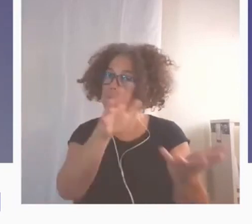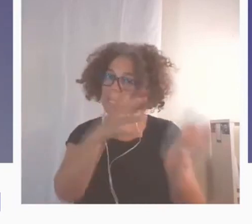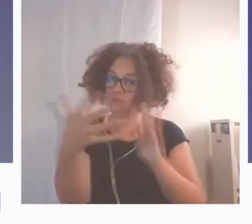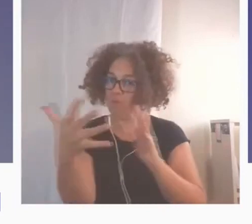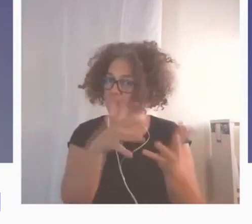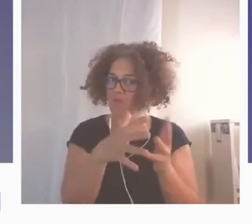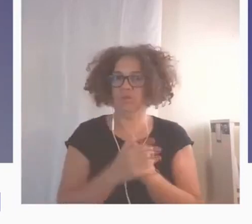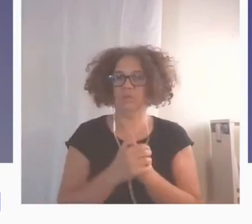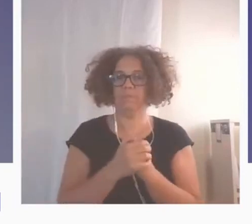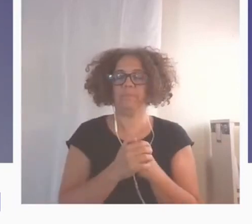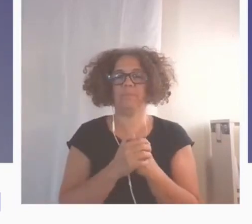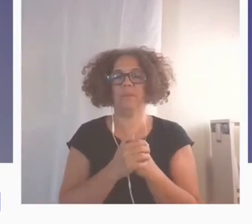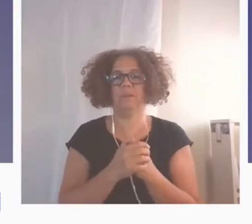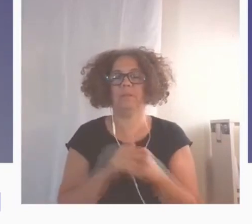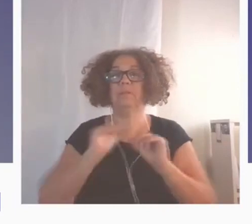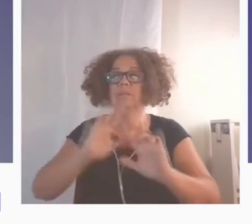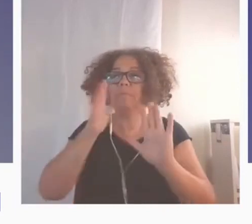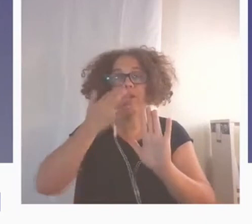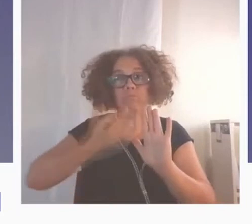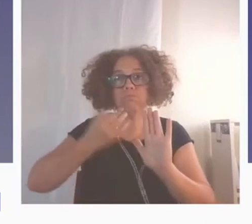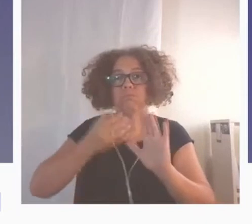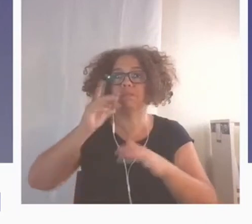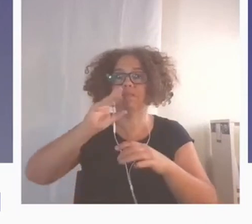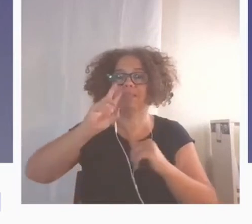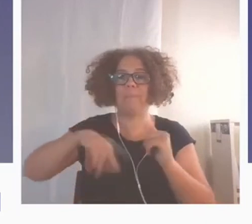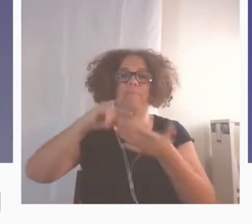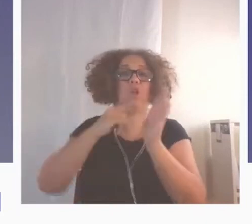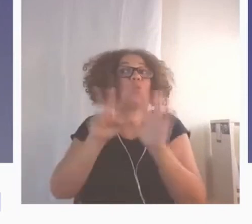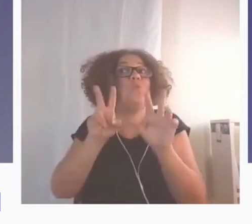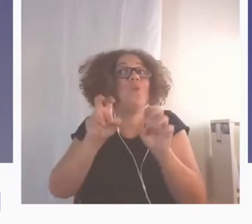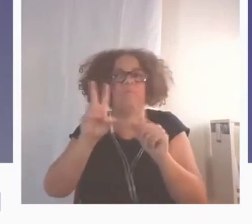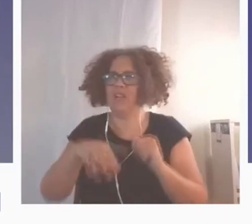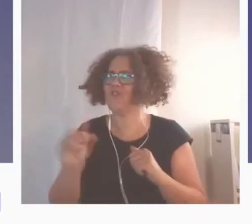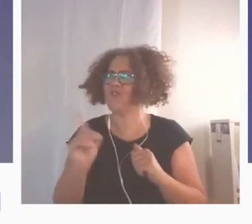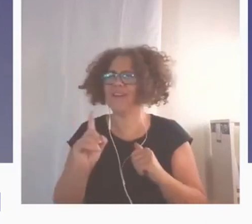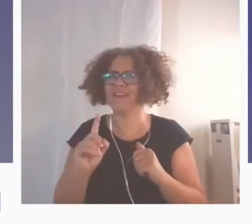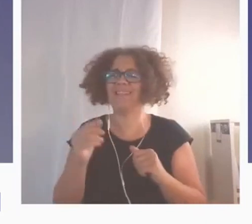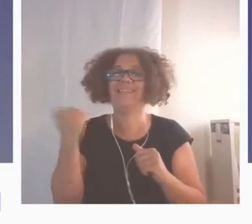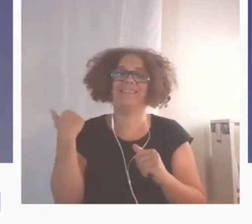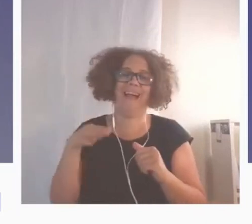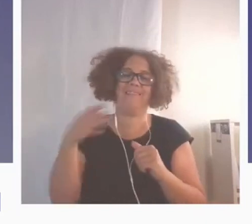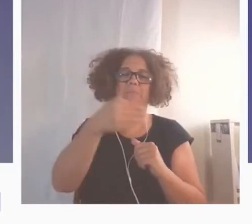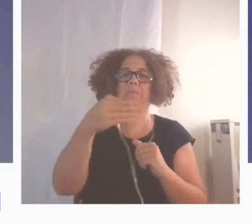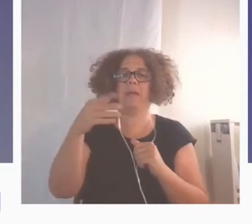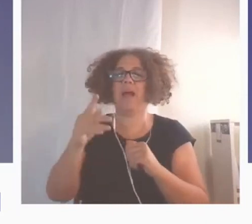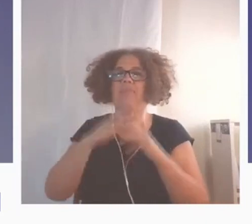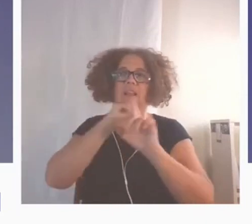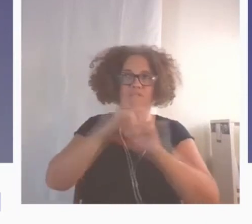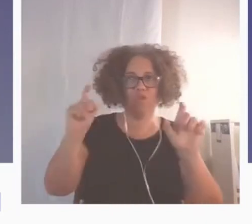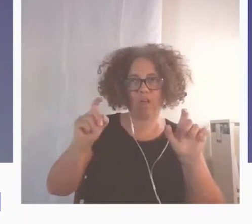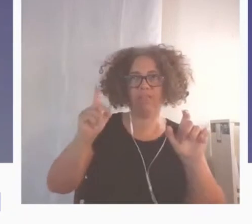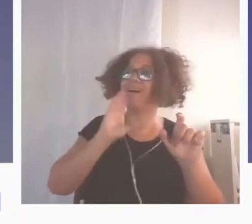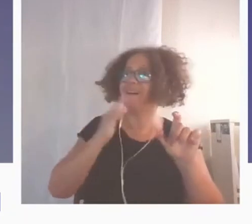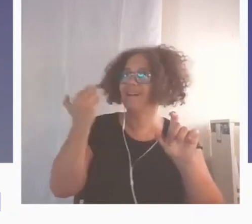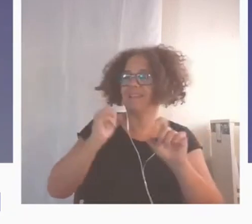días, pero es cierto que este proyecto no es algo nuevo, es parte del trabajo que desde desde BBK, desde la fundación que antes